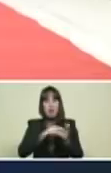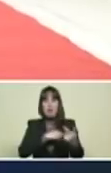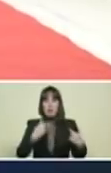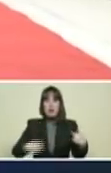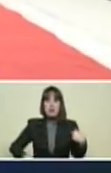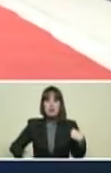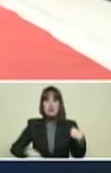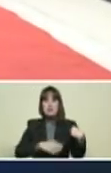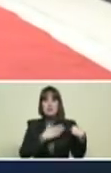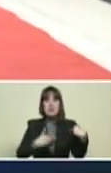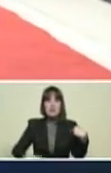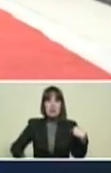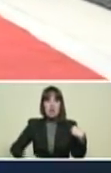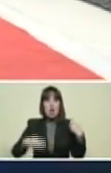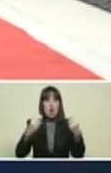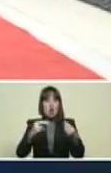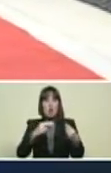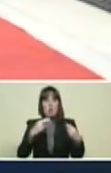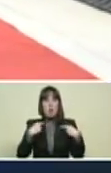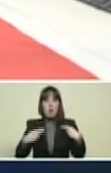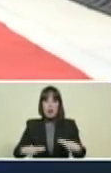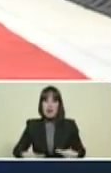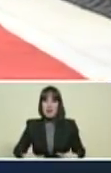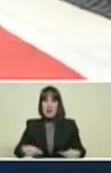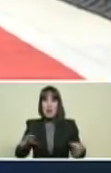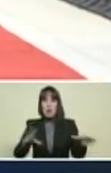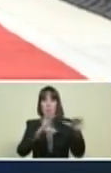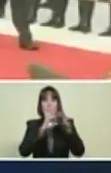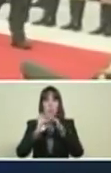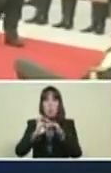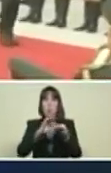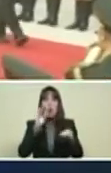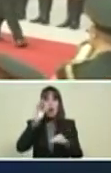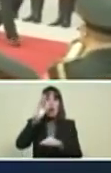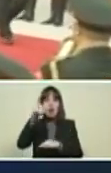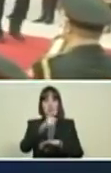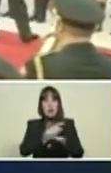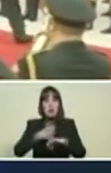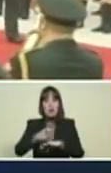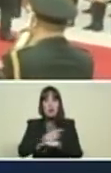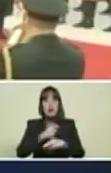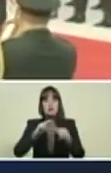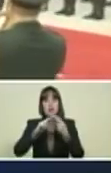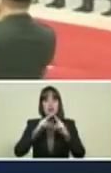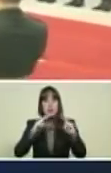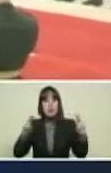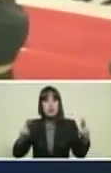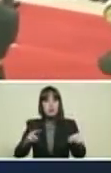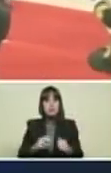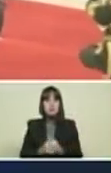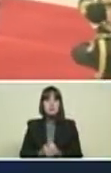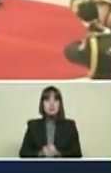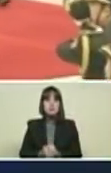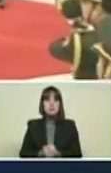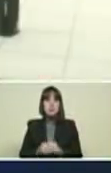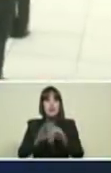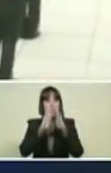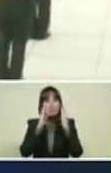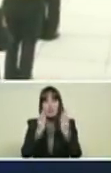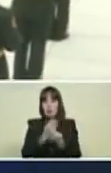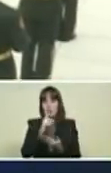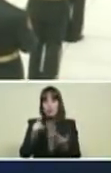China de la humanidad como destino común para la gobernanza en paz del mundo